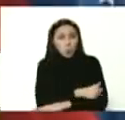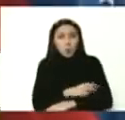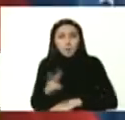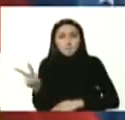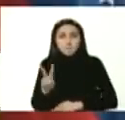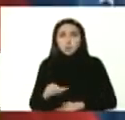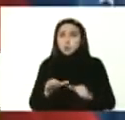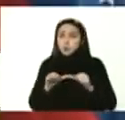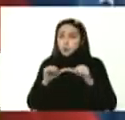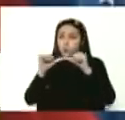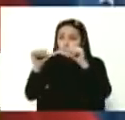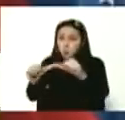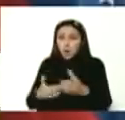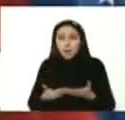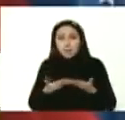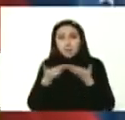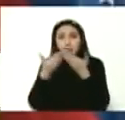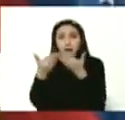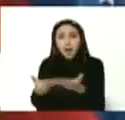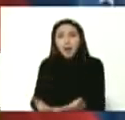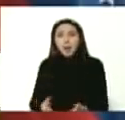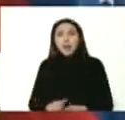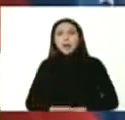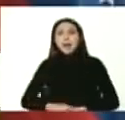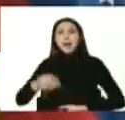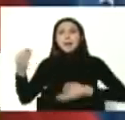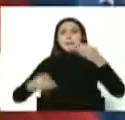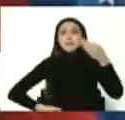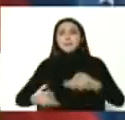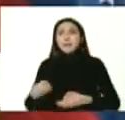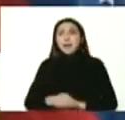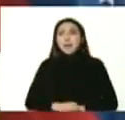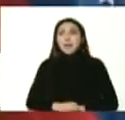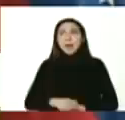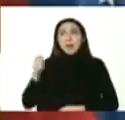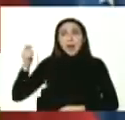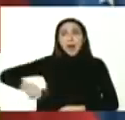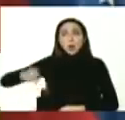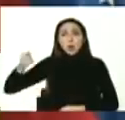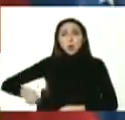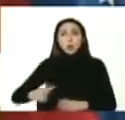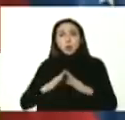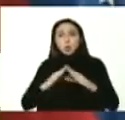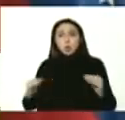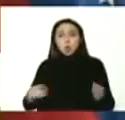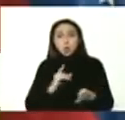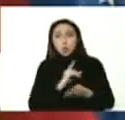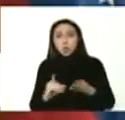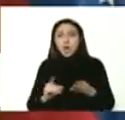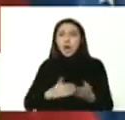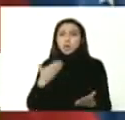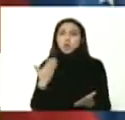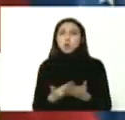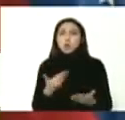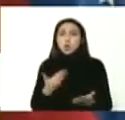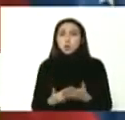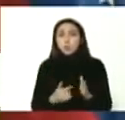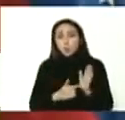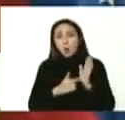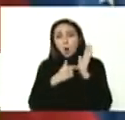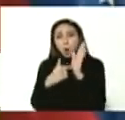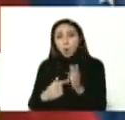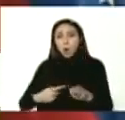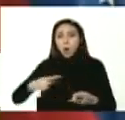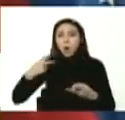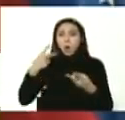a continuar proporcionando a la Fiscalía de la Corte todos los datos y pruebas que demuestran la voluntad